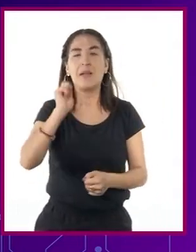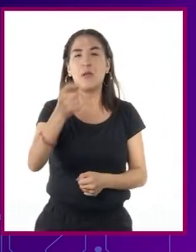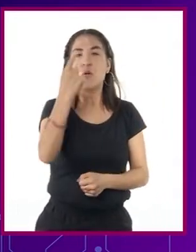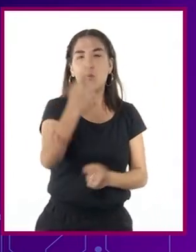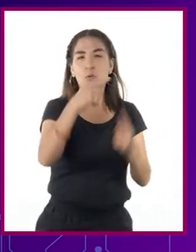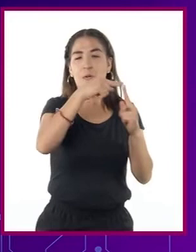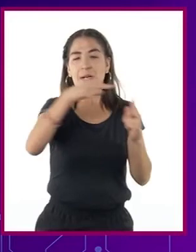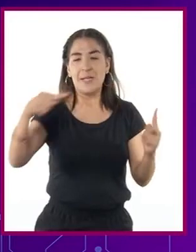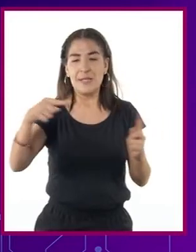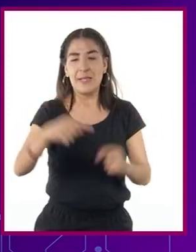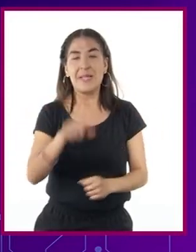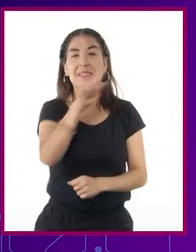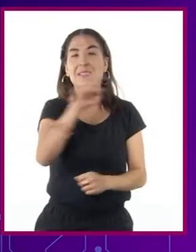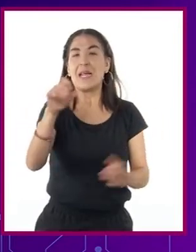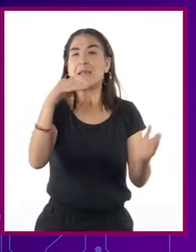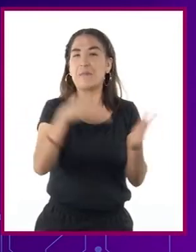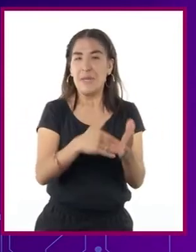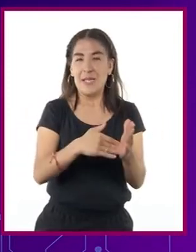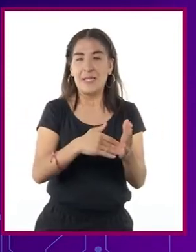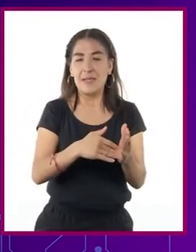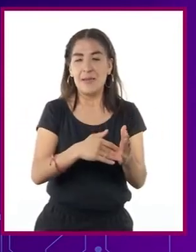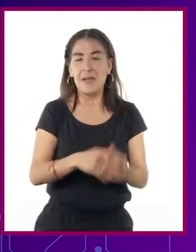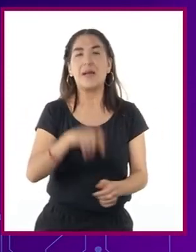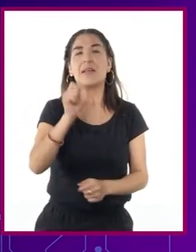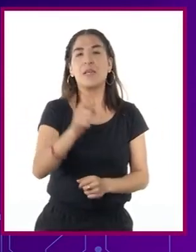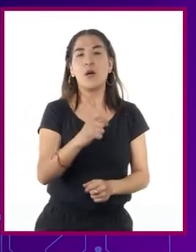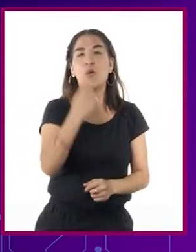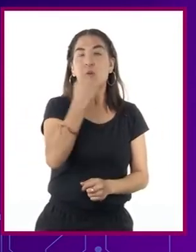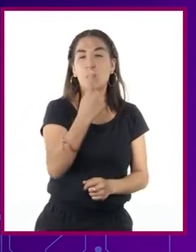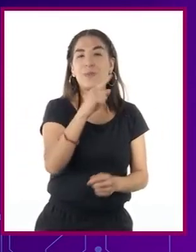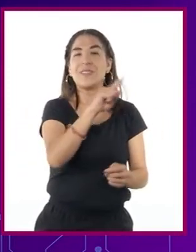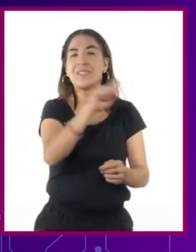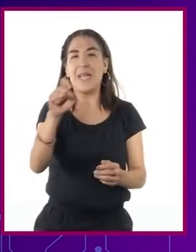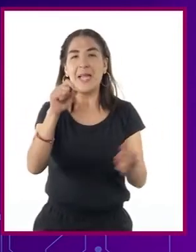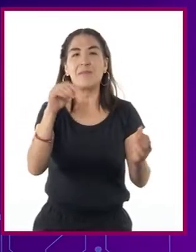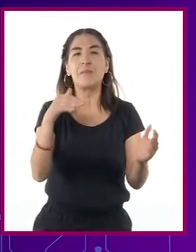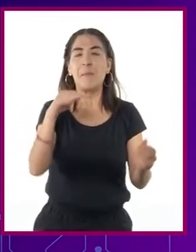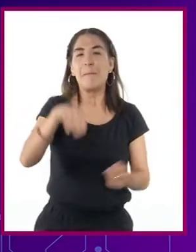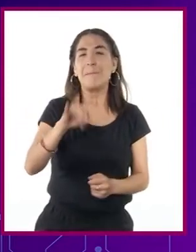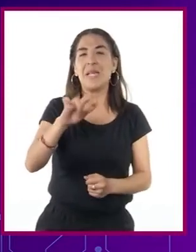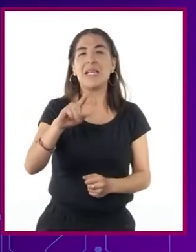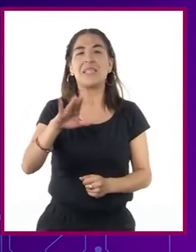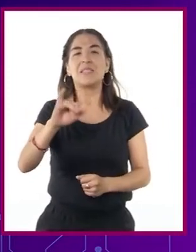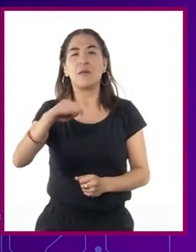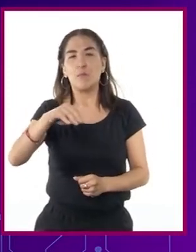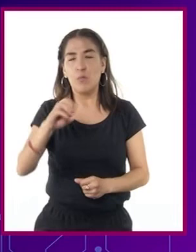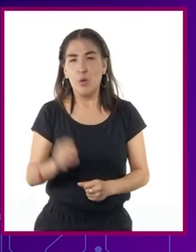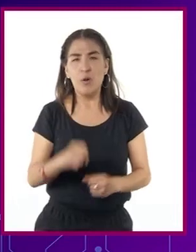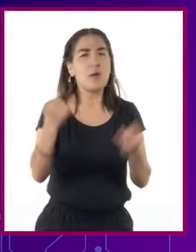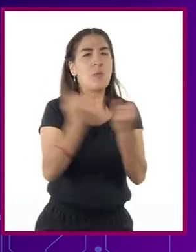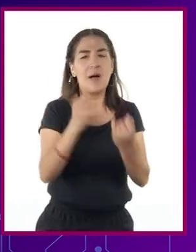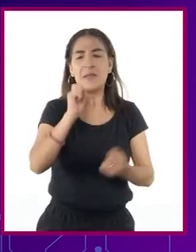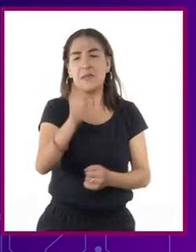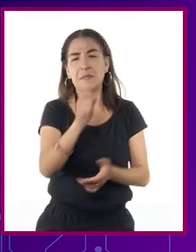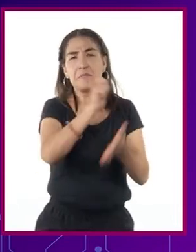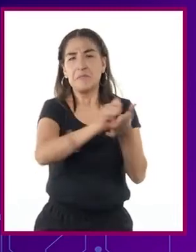1 entre 100.000, o sea, un 100 milésimo, que también se puede escribir como